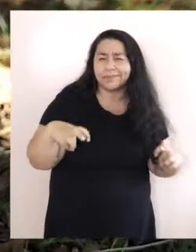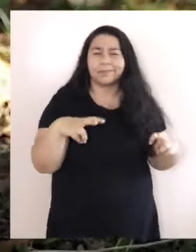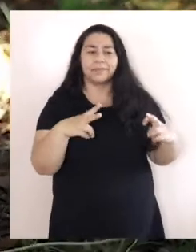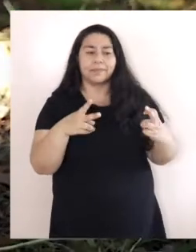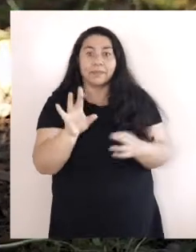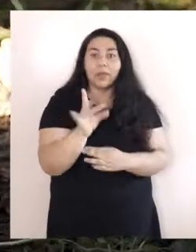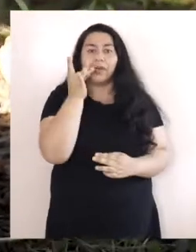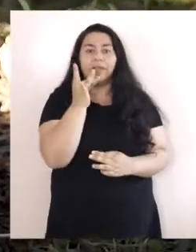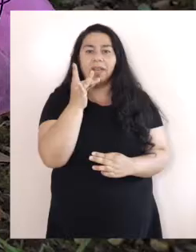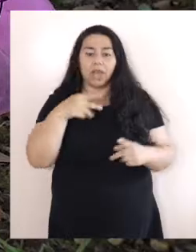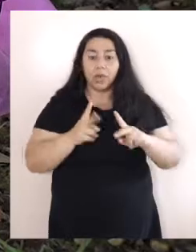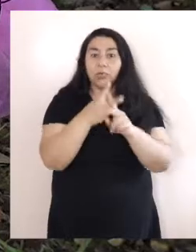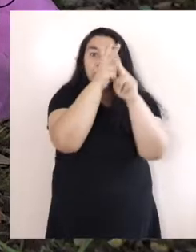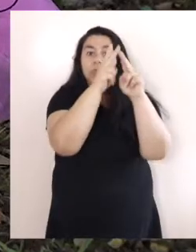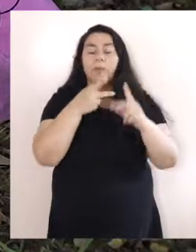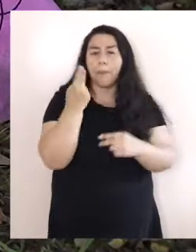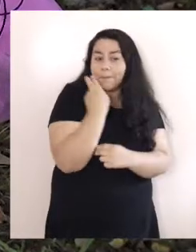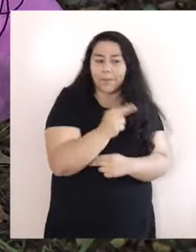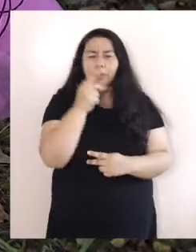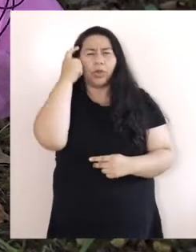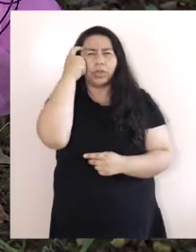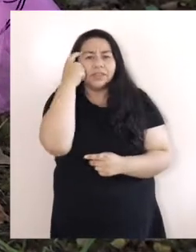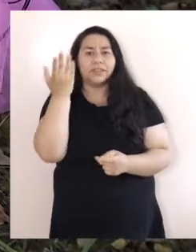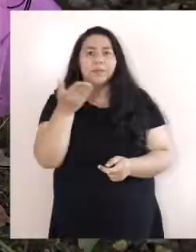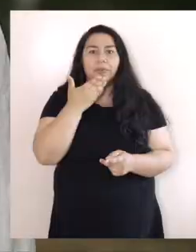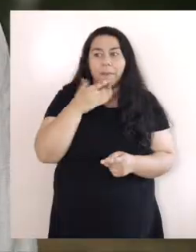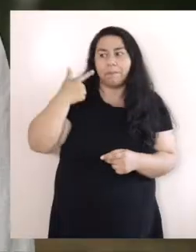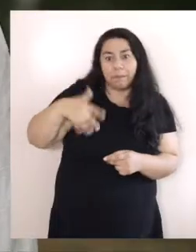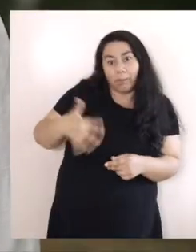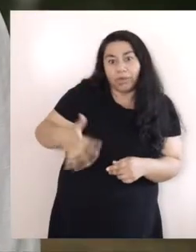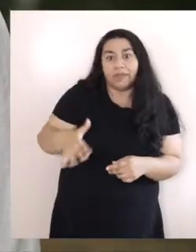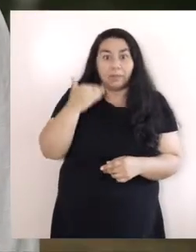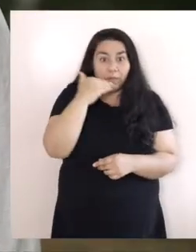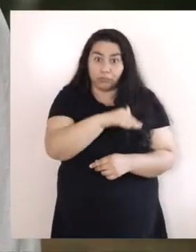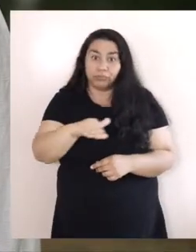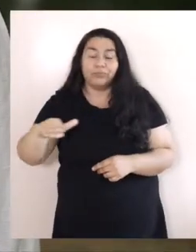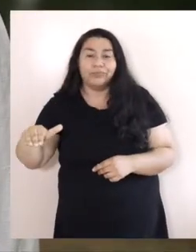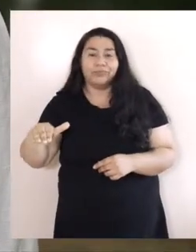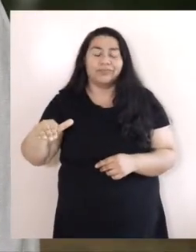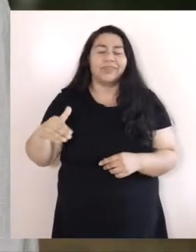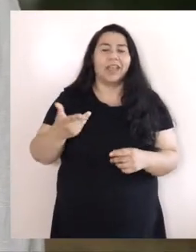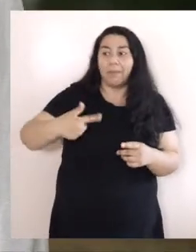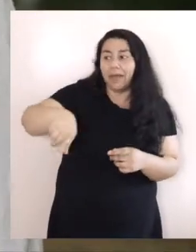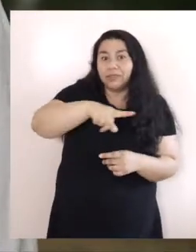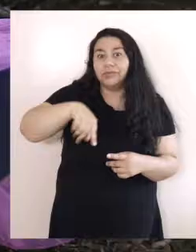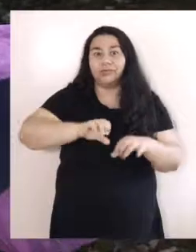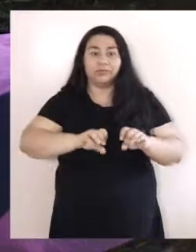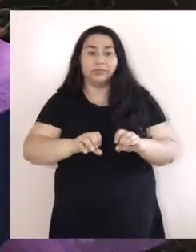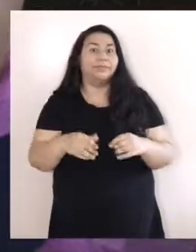el descubrir, el construir su propio conocimiento, que es mucho más válido para los pequeños que el común de la